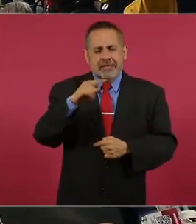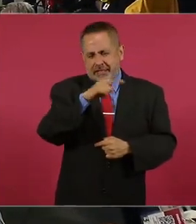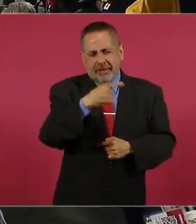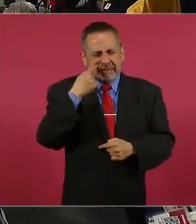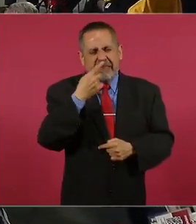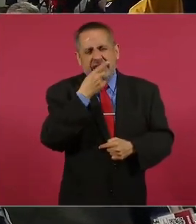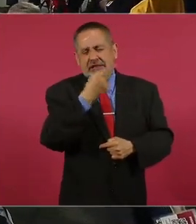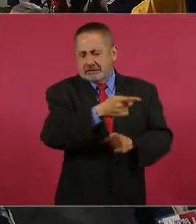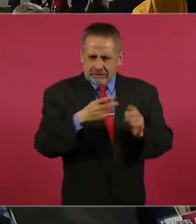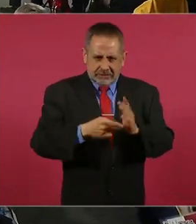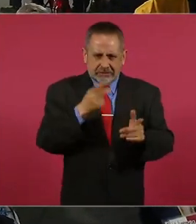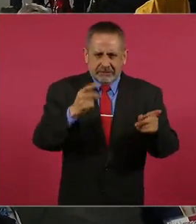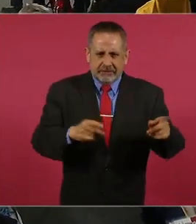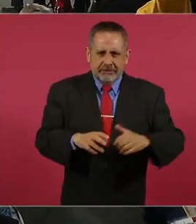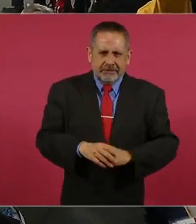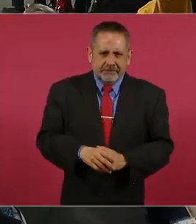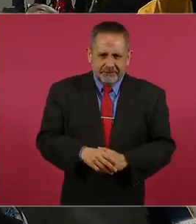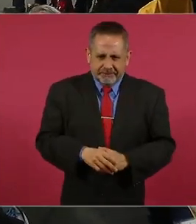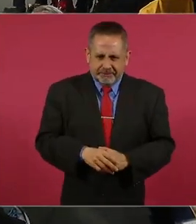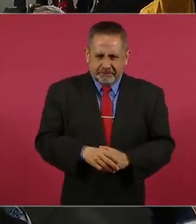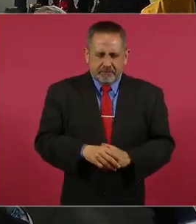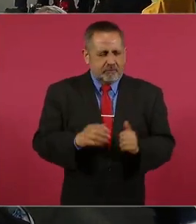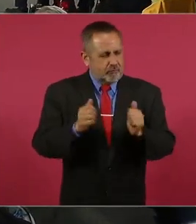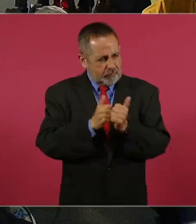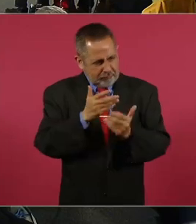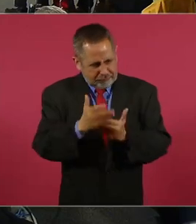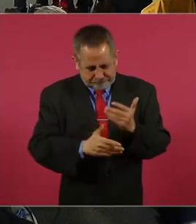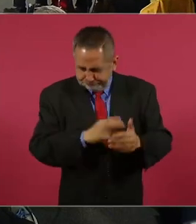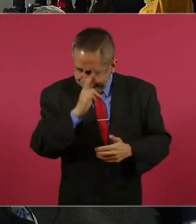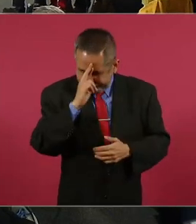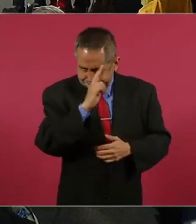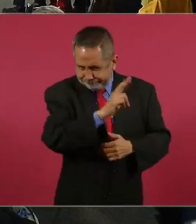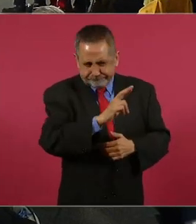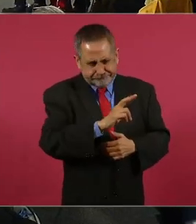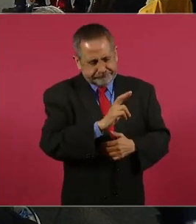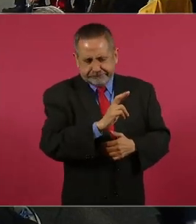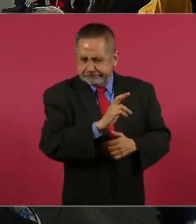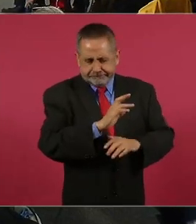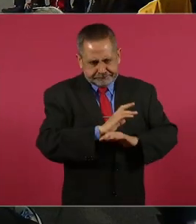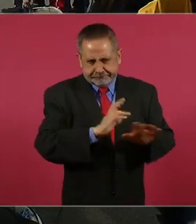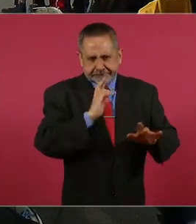López Dóriga. Con todo respeto,